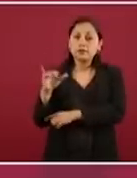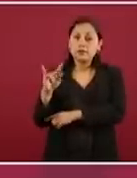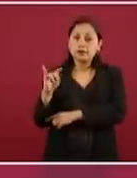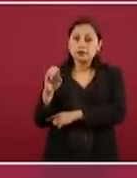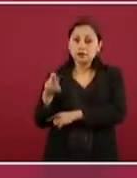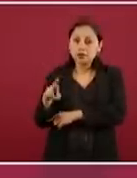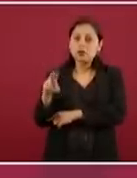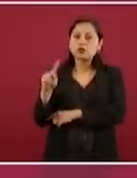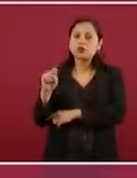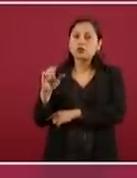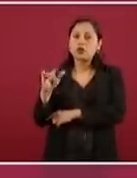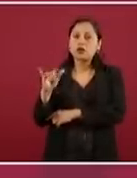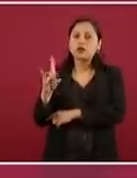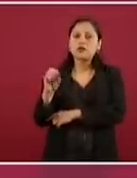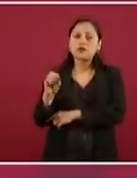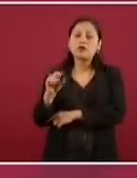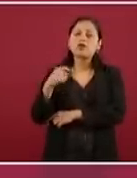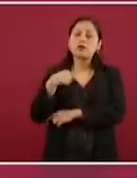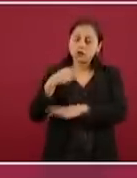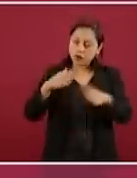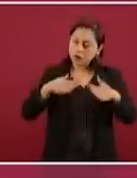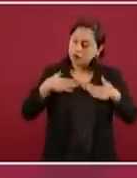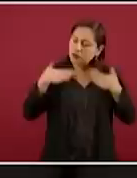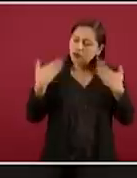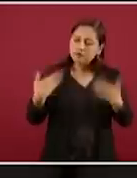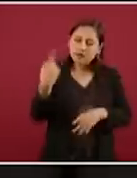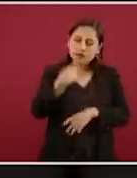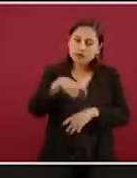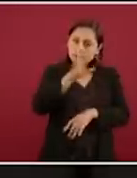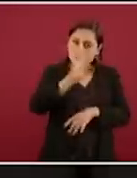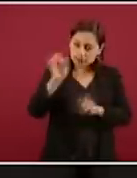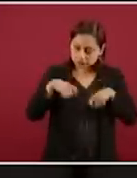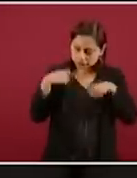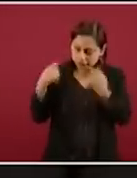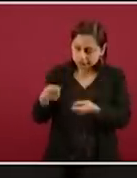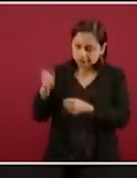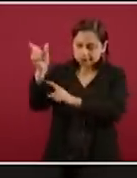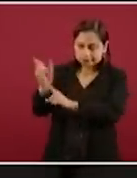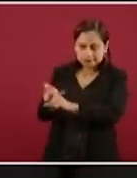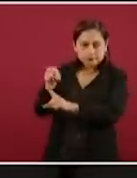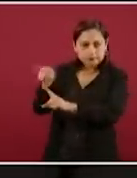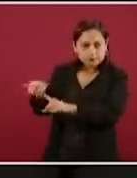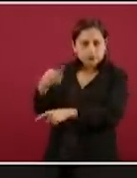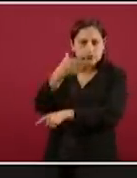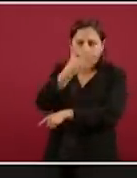tengo toda la confianza, porque es un hombre íntegro,